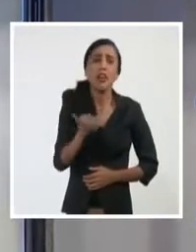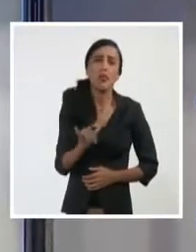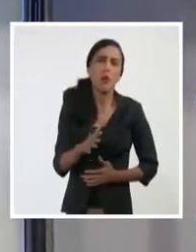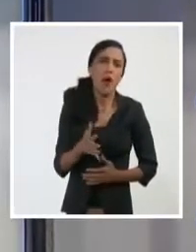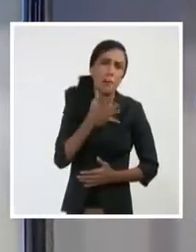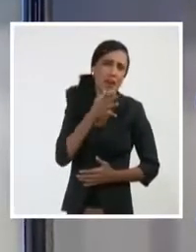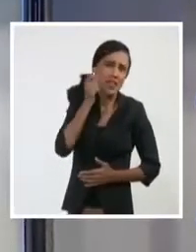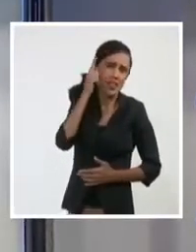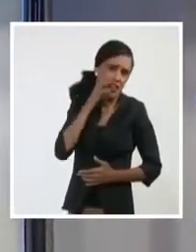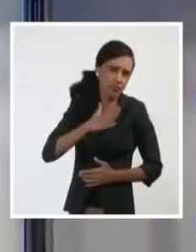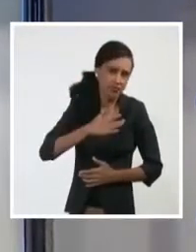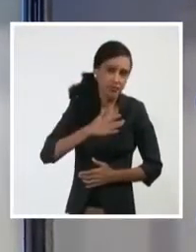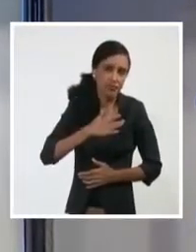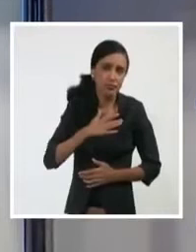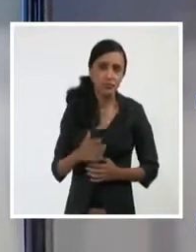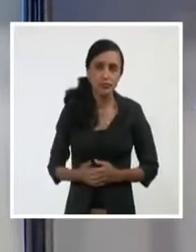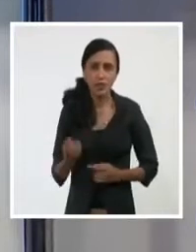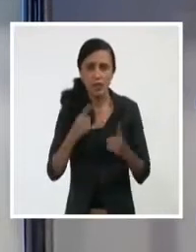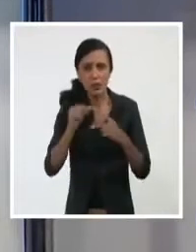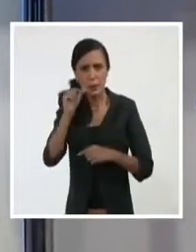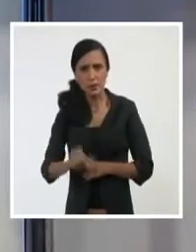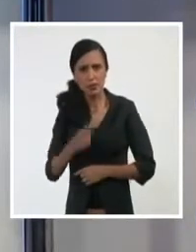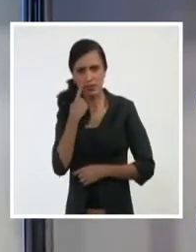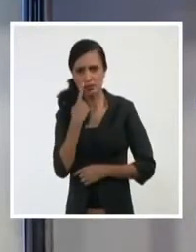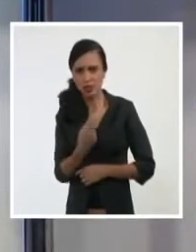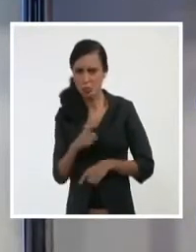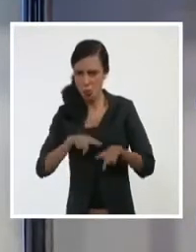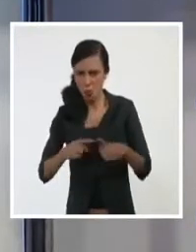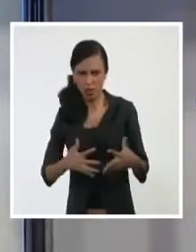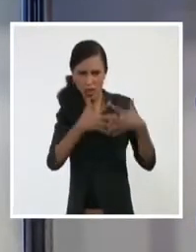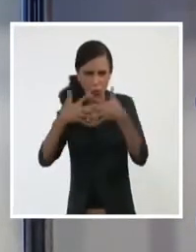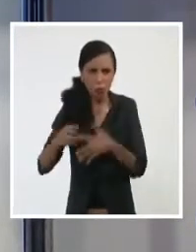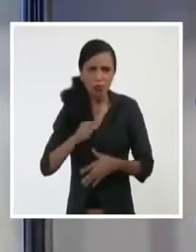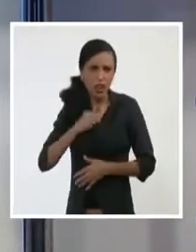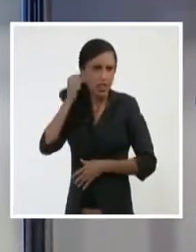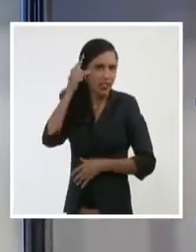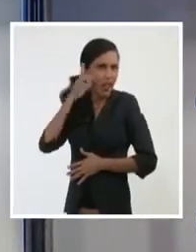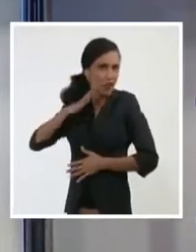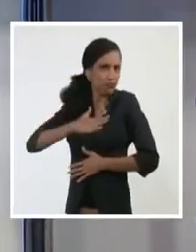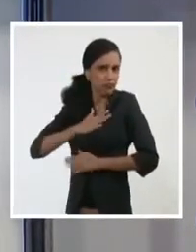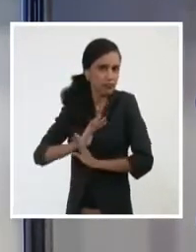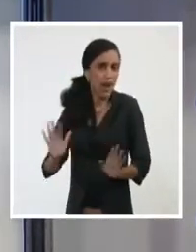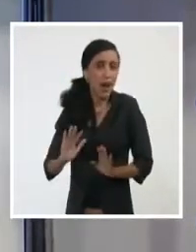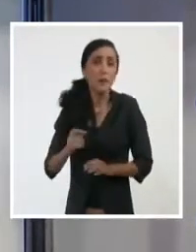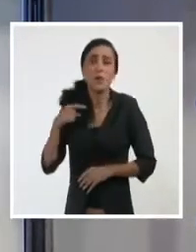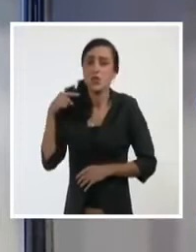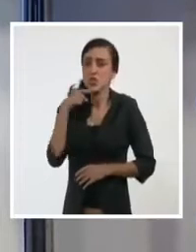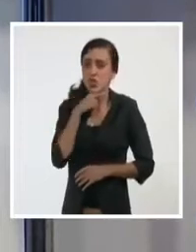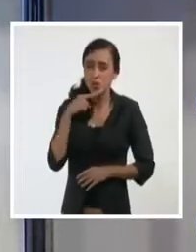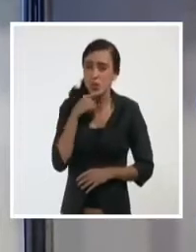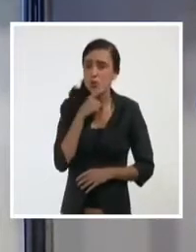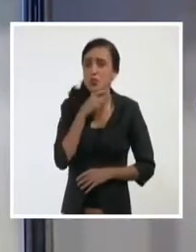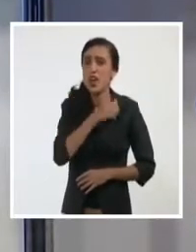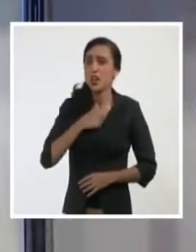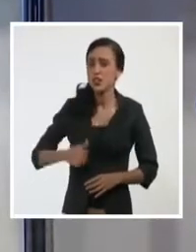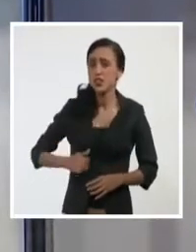estén quienes le han plantado cara a la postura imperial de Washington: China, Rusia, Venezuela, Nicaragua, Cuba